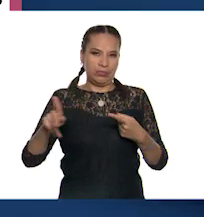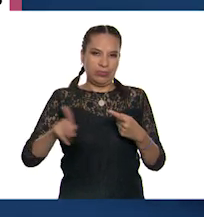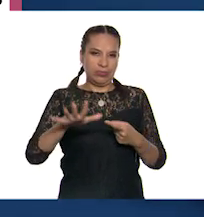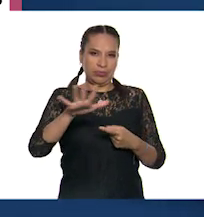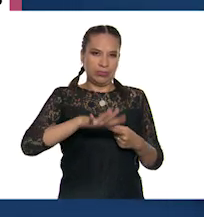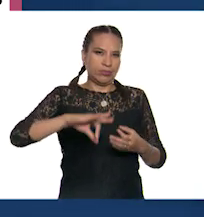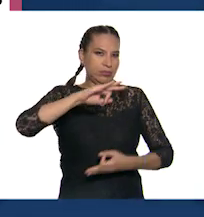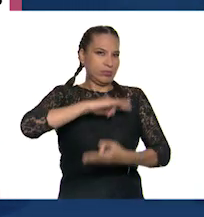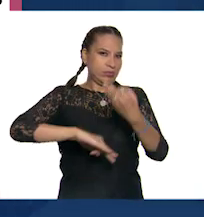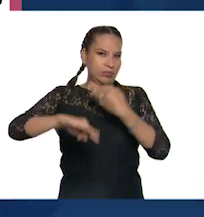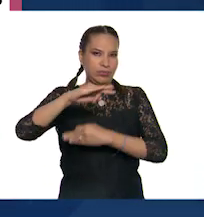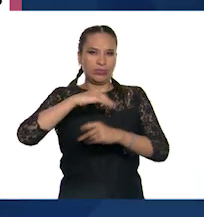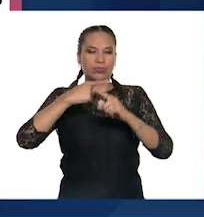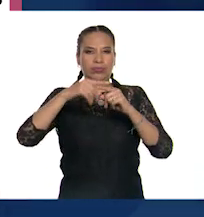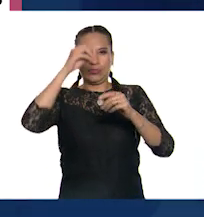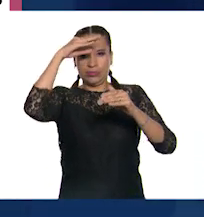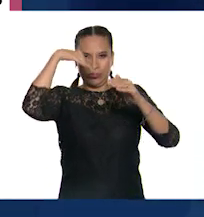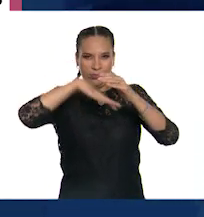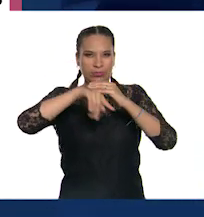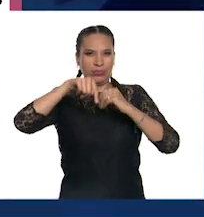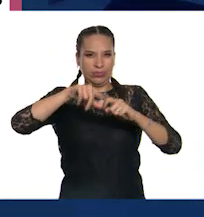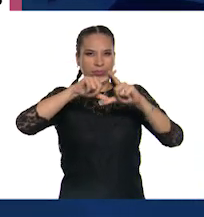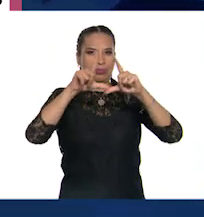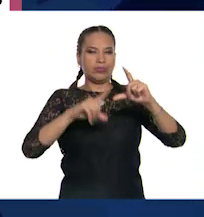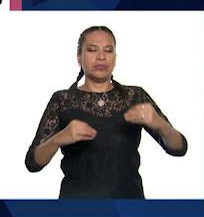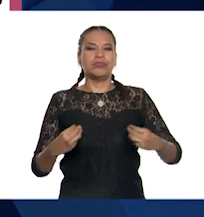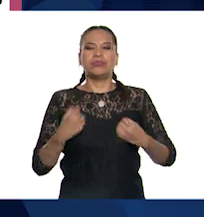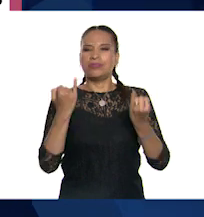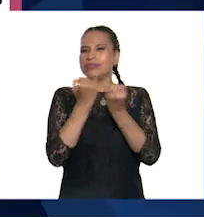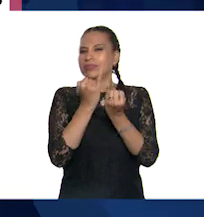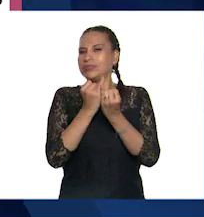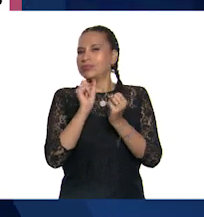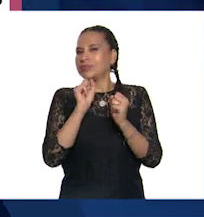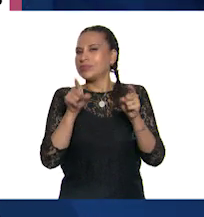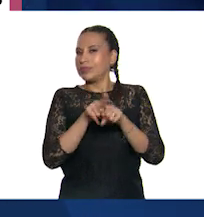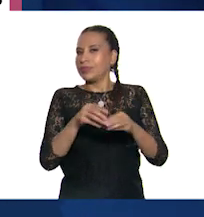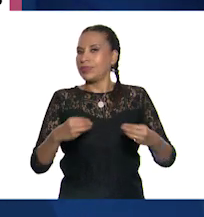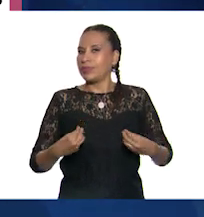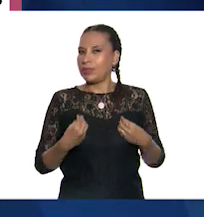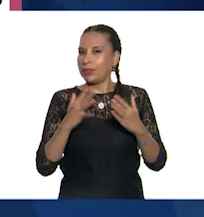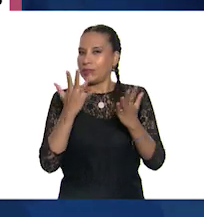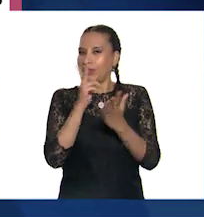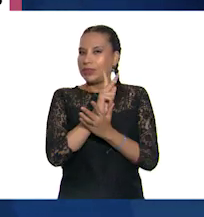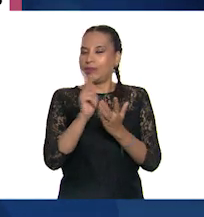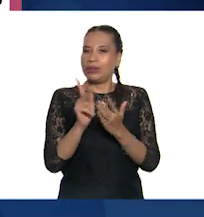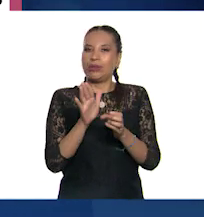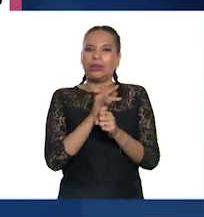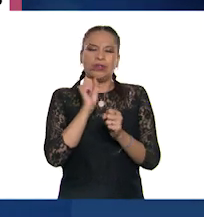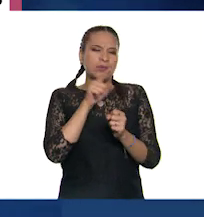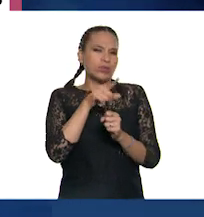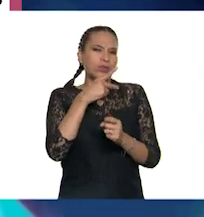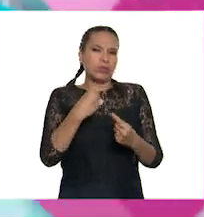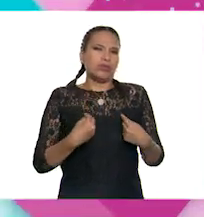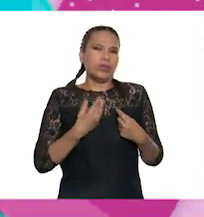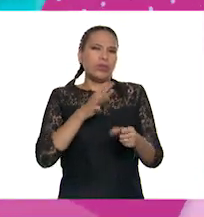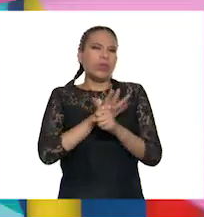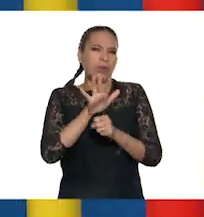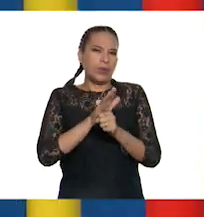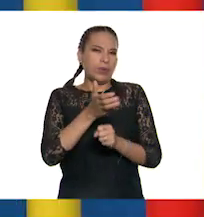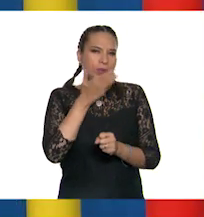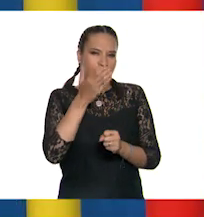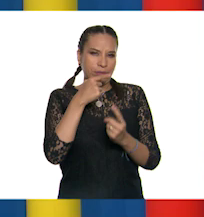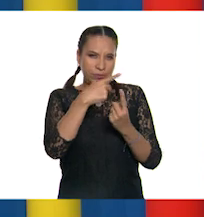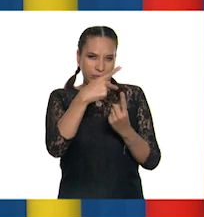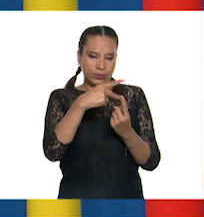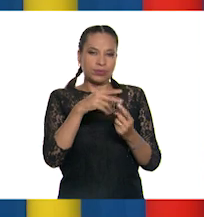poblaciones de todos los minerales de la República viven con idéntica vida. Por lo mismo, el tipo es común. Así es. Y